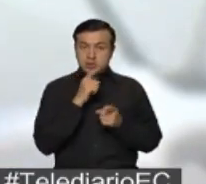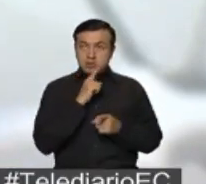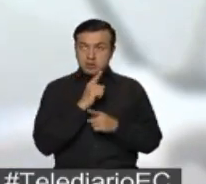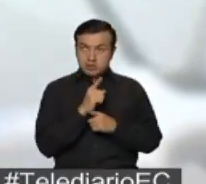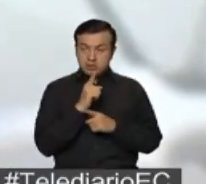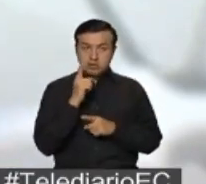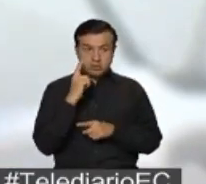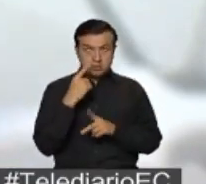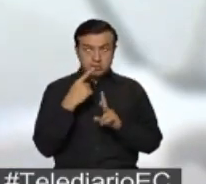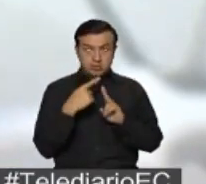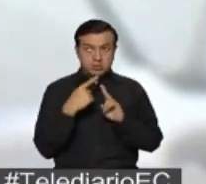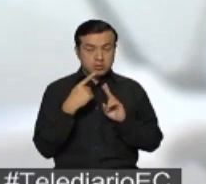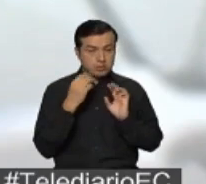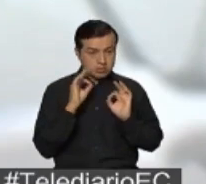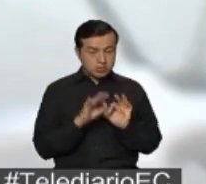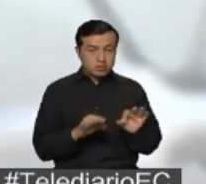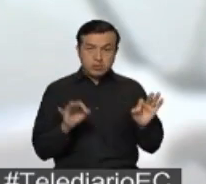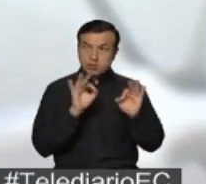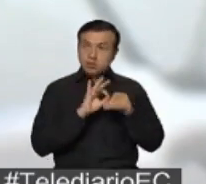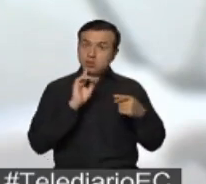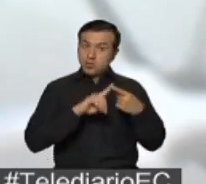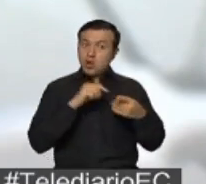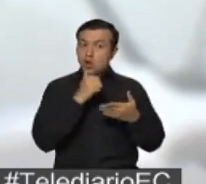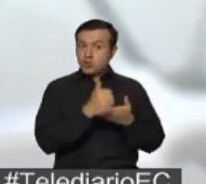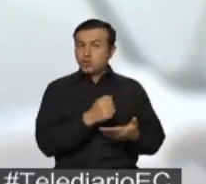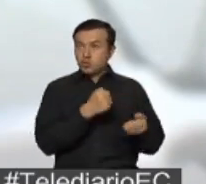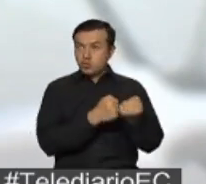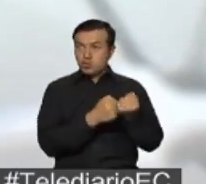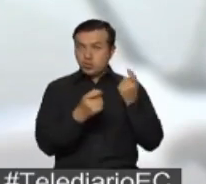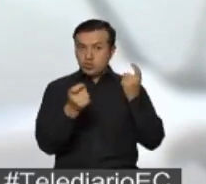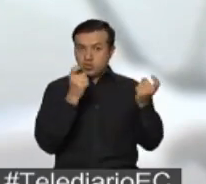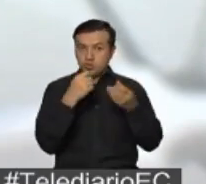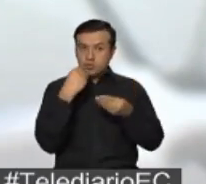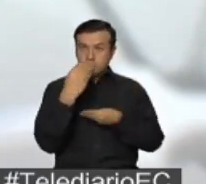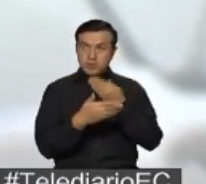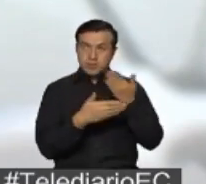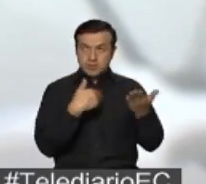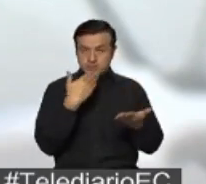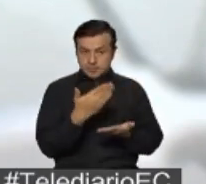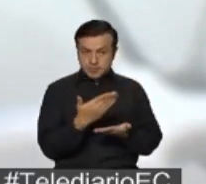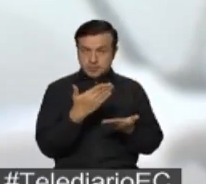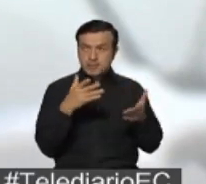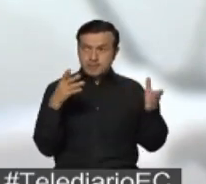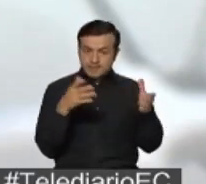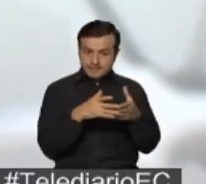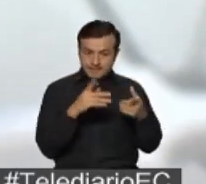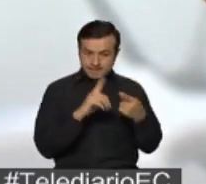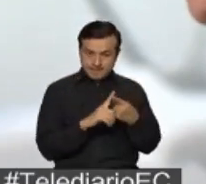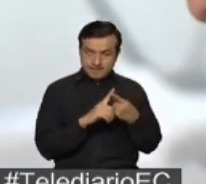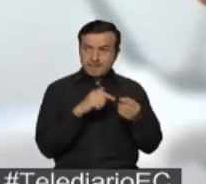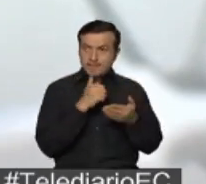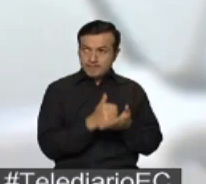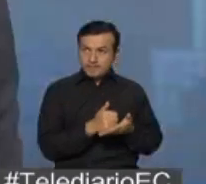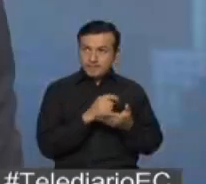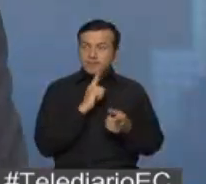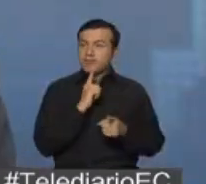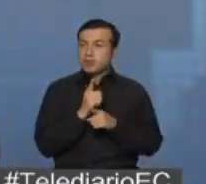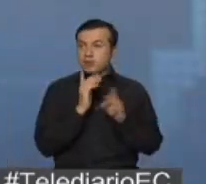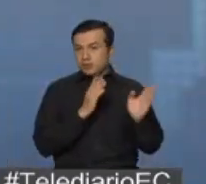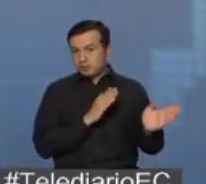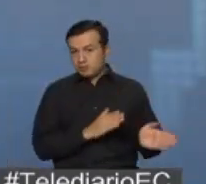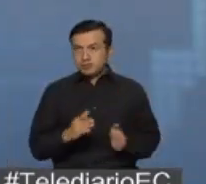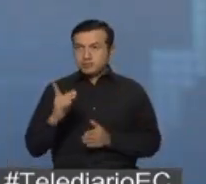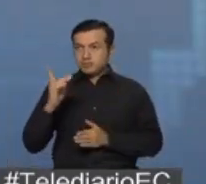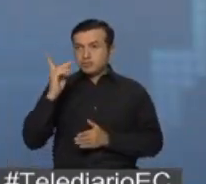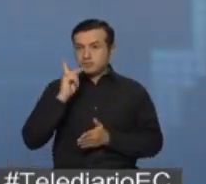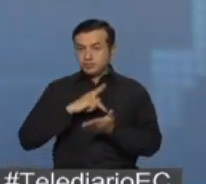una alternativa muy muy importante que controla y da liquidez a las cooperativas de sus beneficios de acuerdo reprogramación de